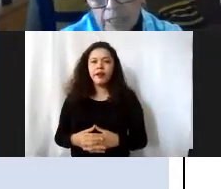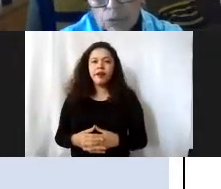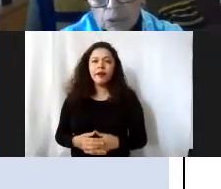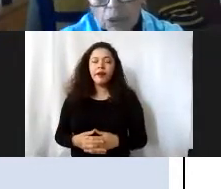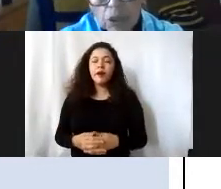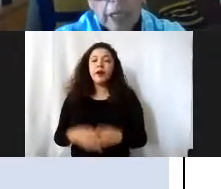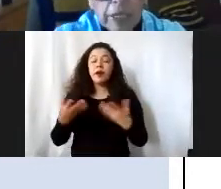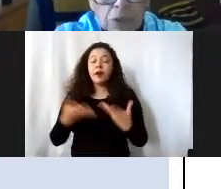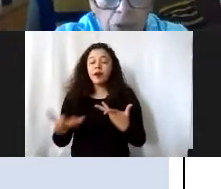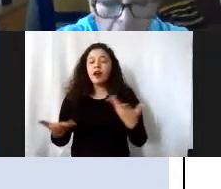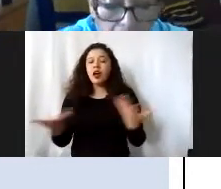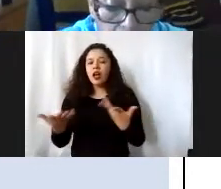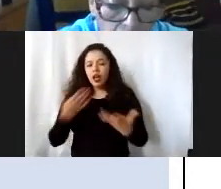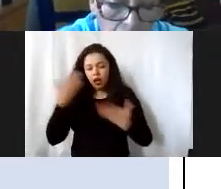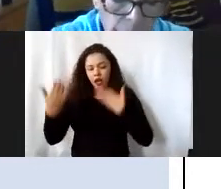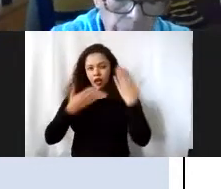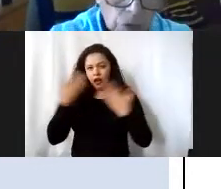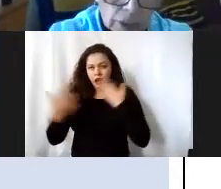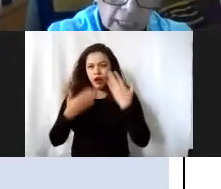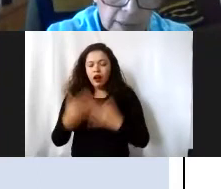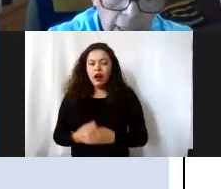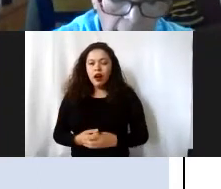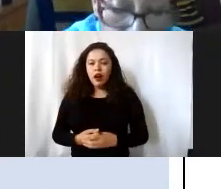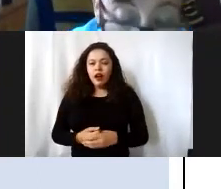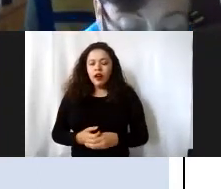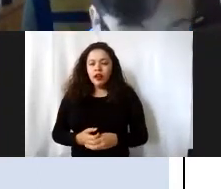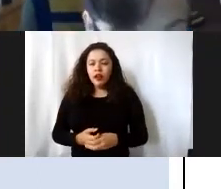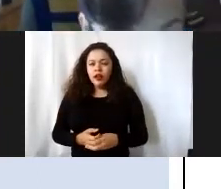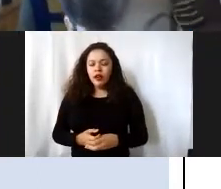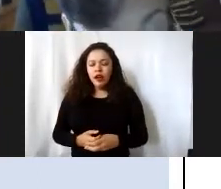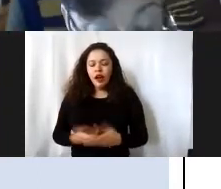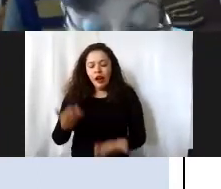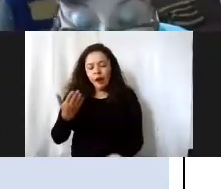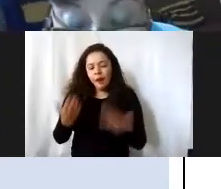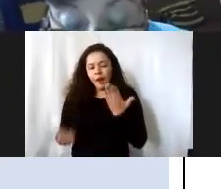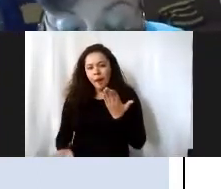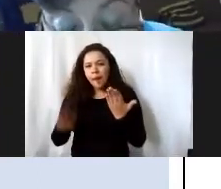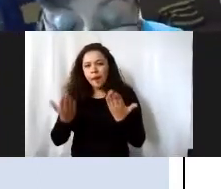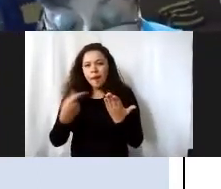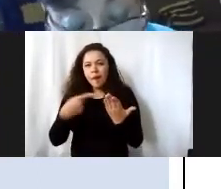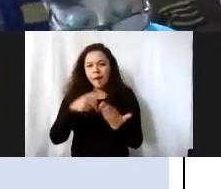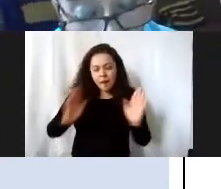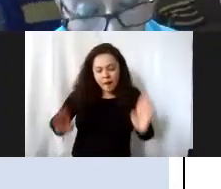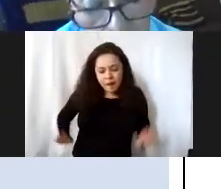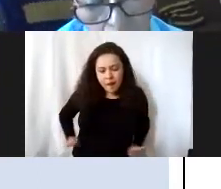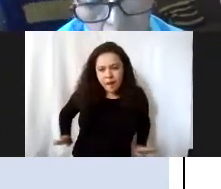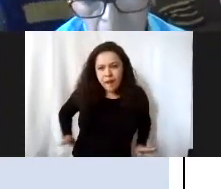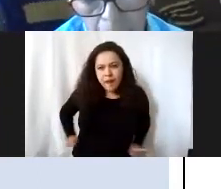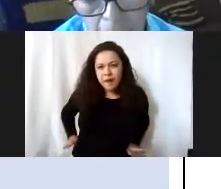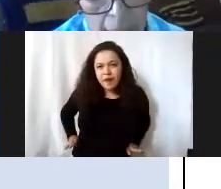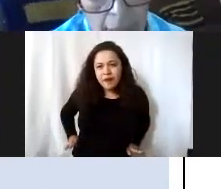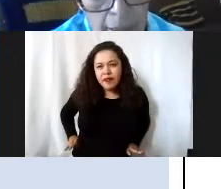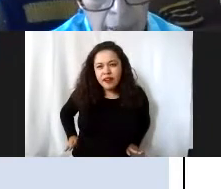un estudio en donde contrasta las características de